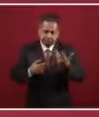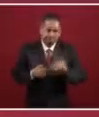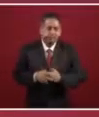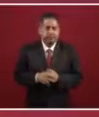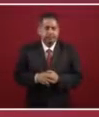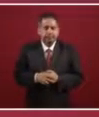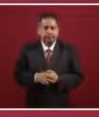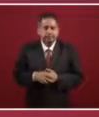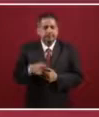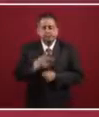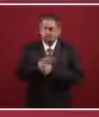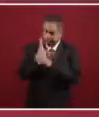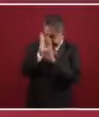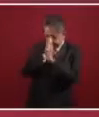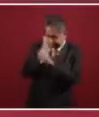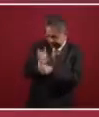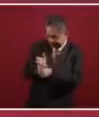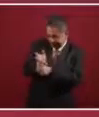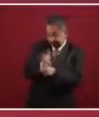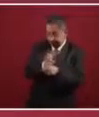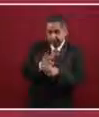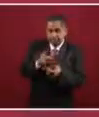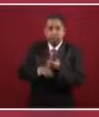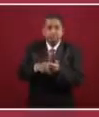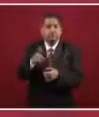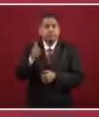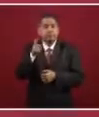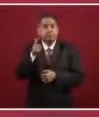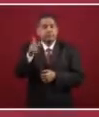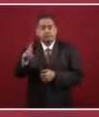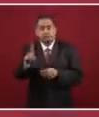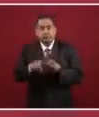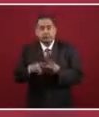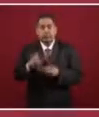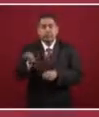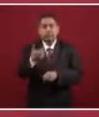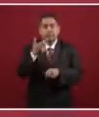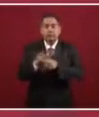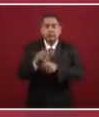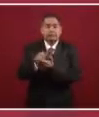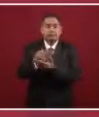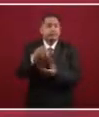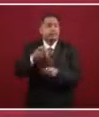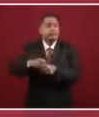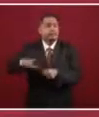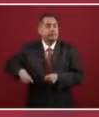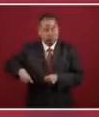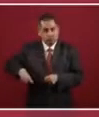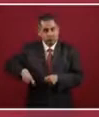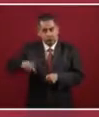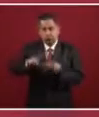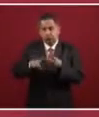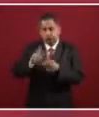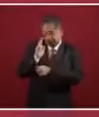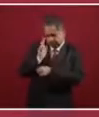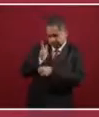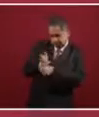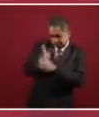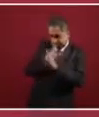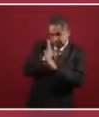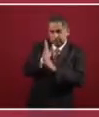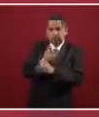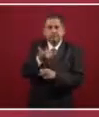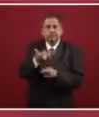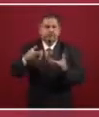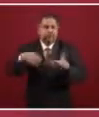que graban en Las Vegas al secretario de Finanzas del gobierno, luego lo del